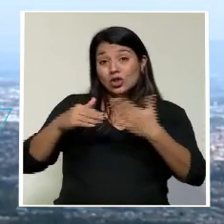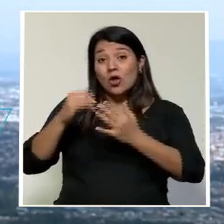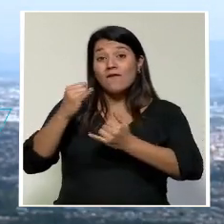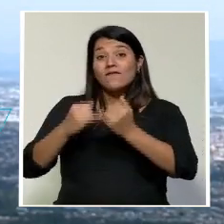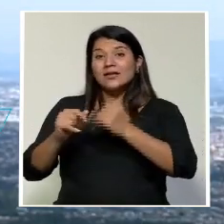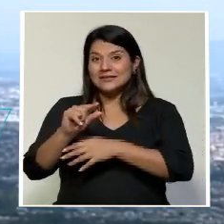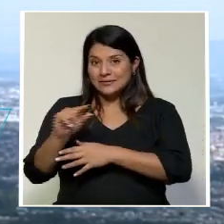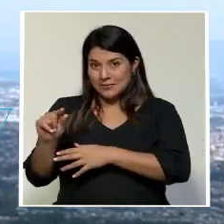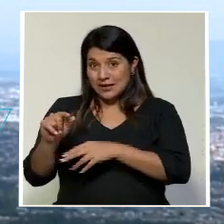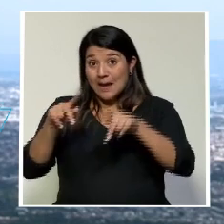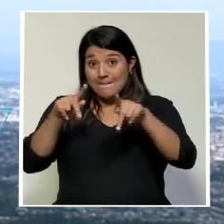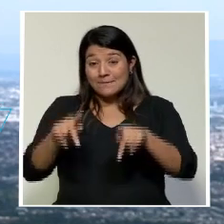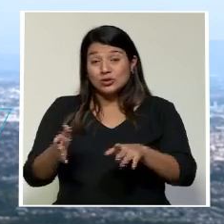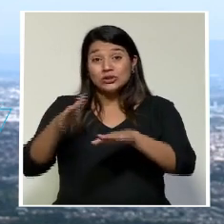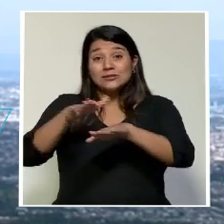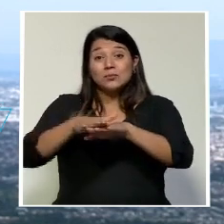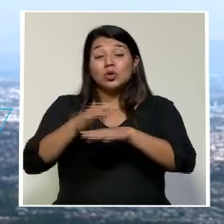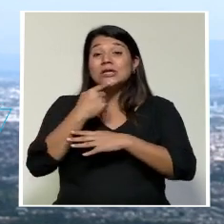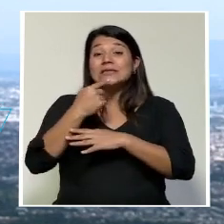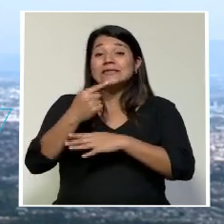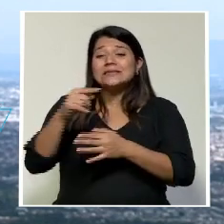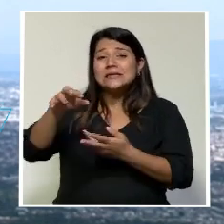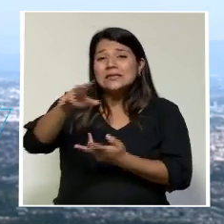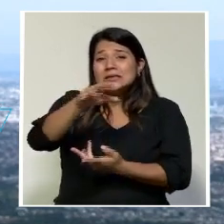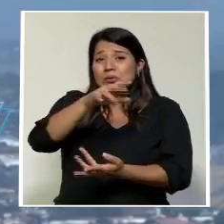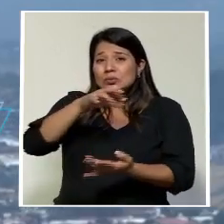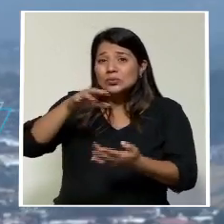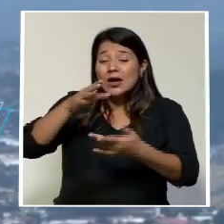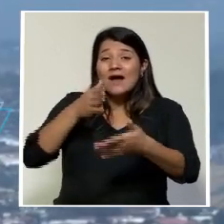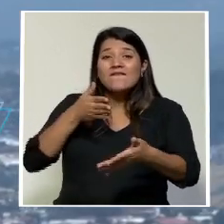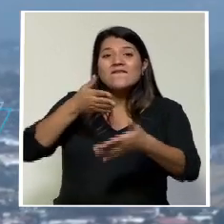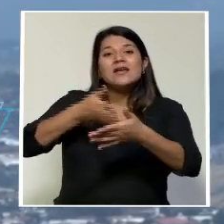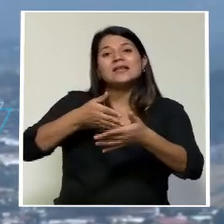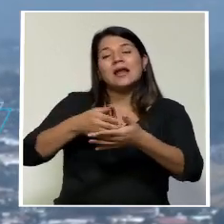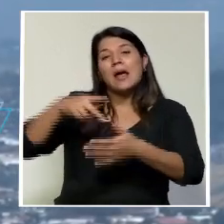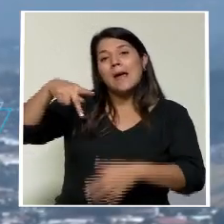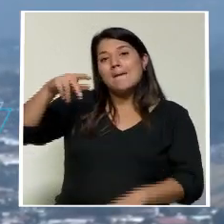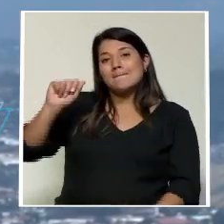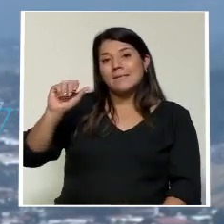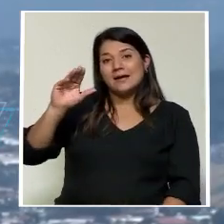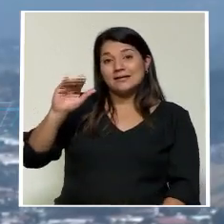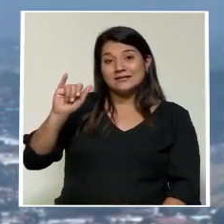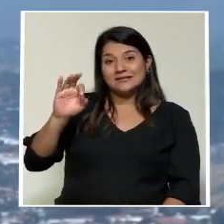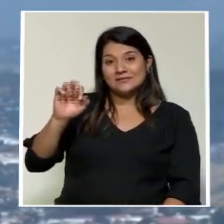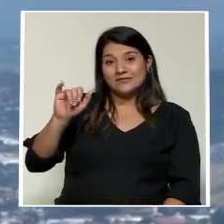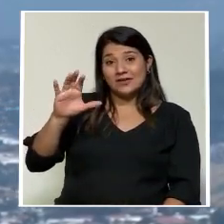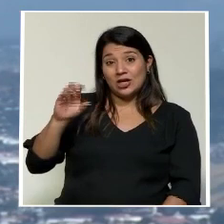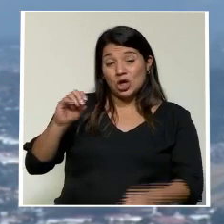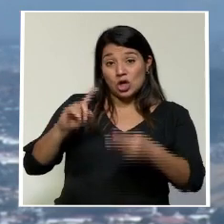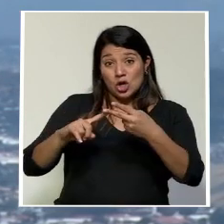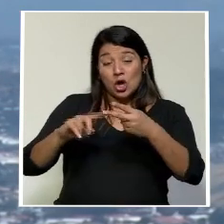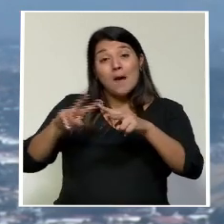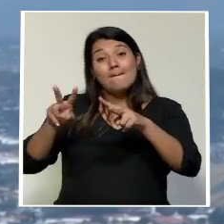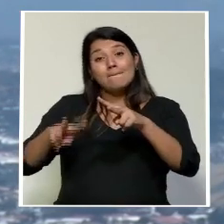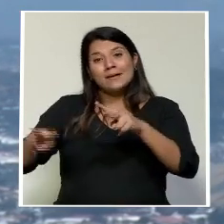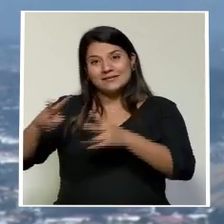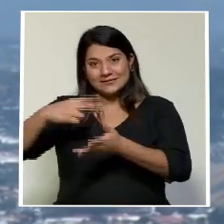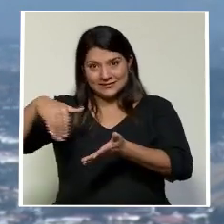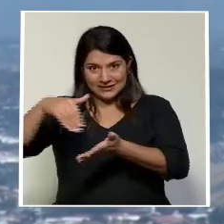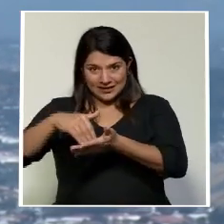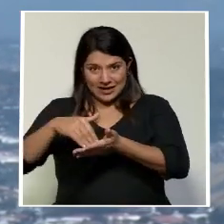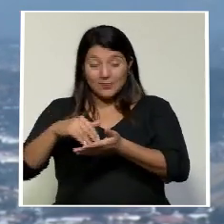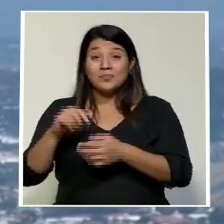Los expertos señalan que la zona de convergencia intertropical afectará al Pacífico y el Valle Central. Como se ha venido informando desde